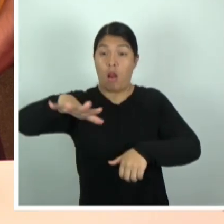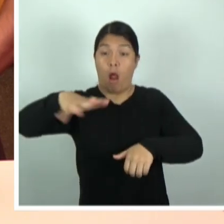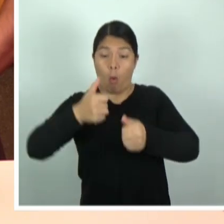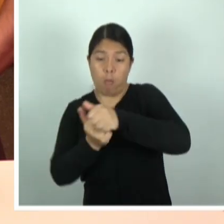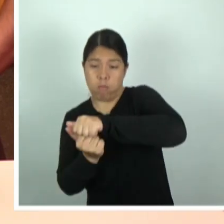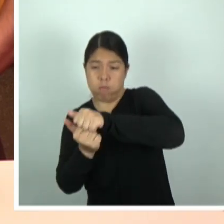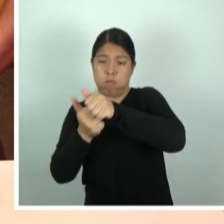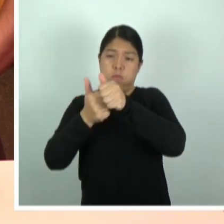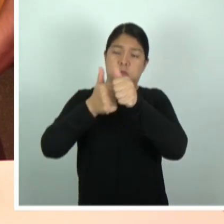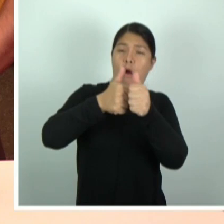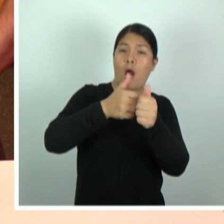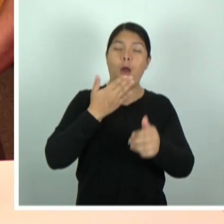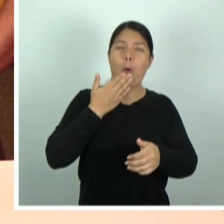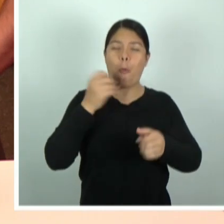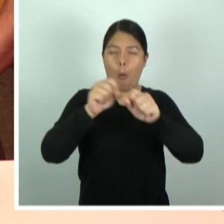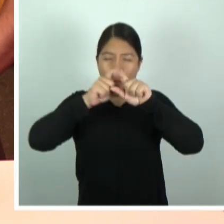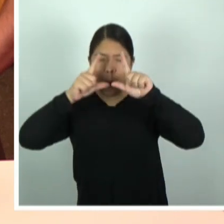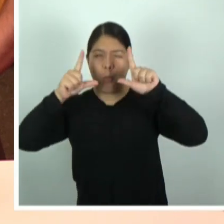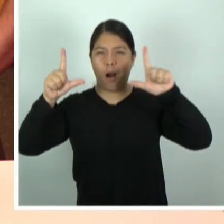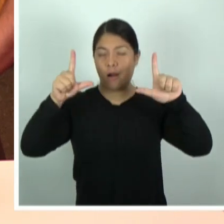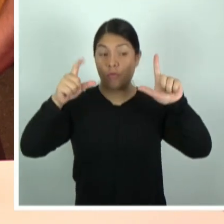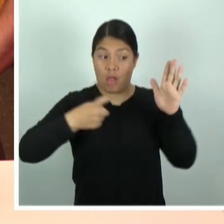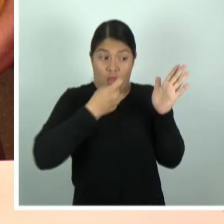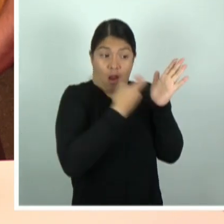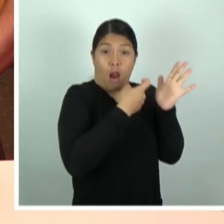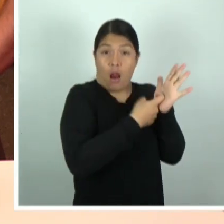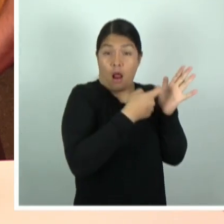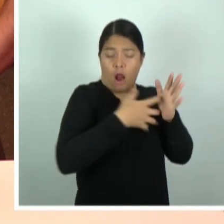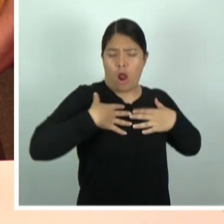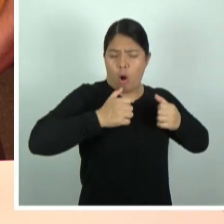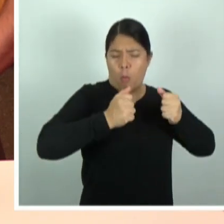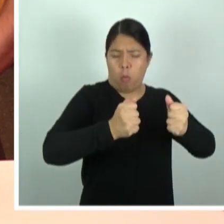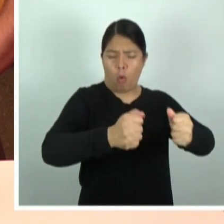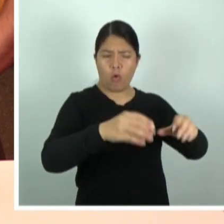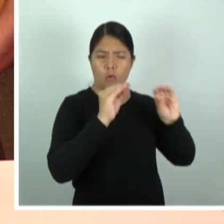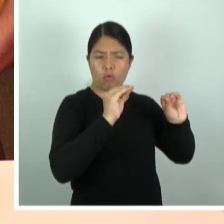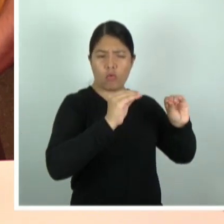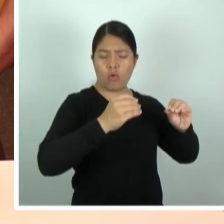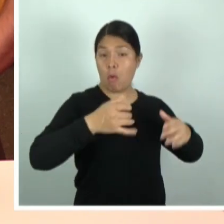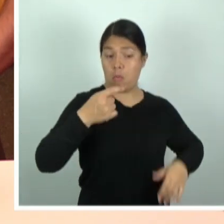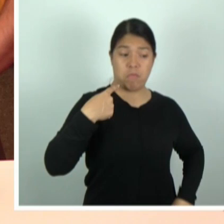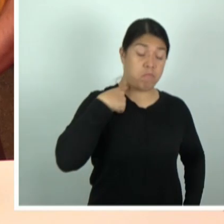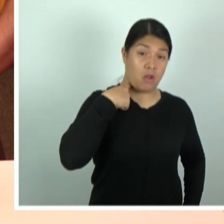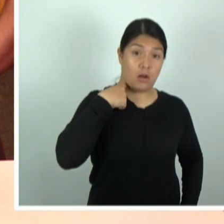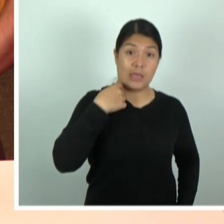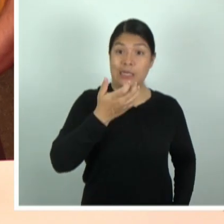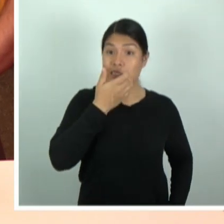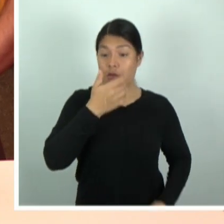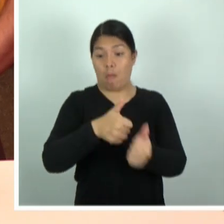eso, la ley pierde su poder en el momento del